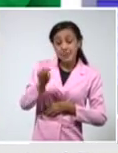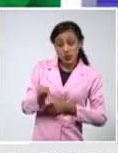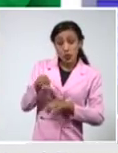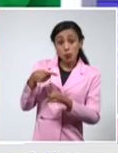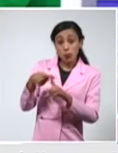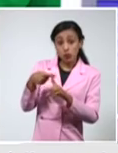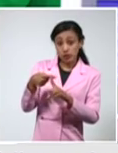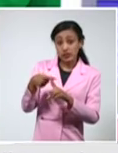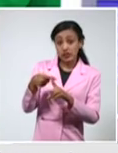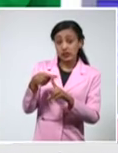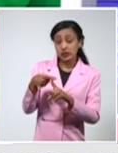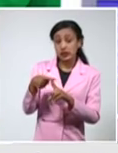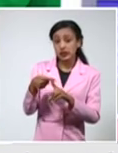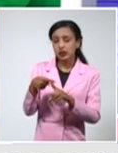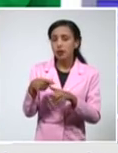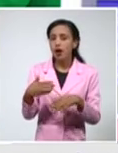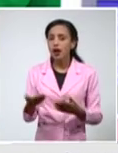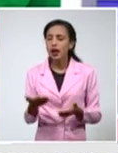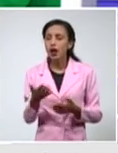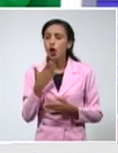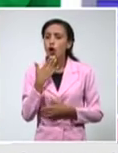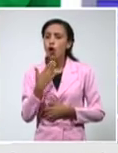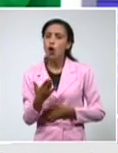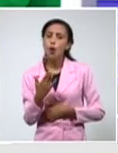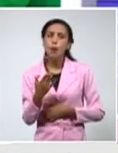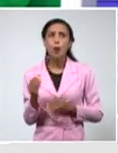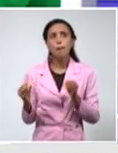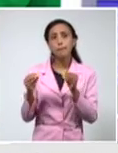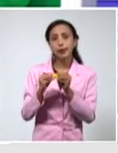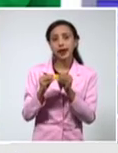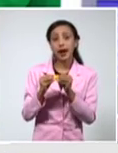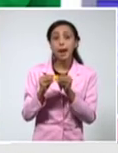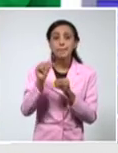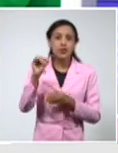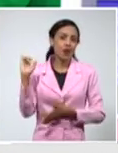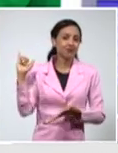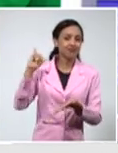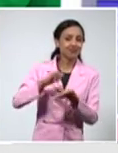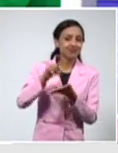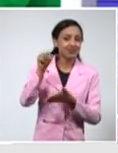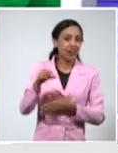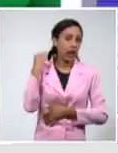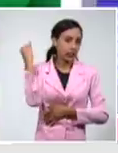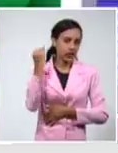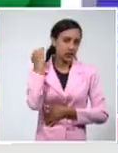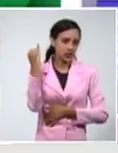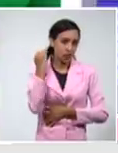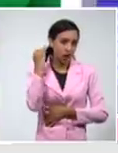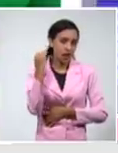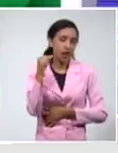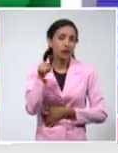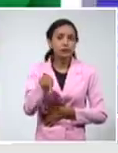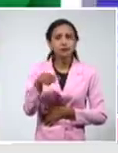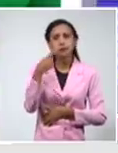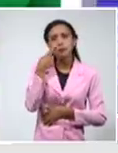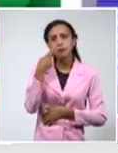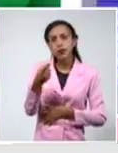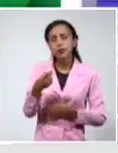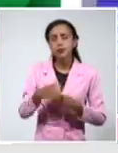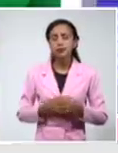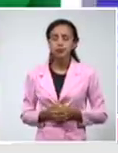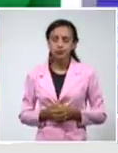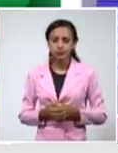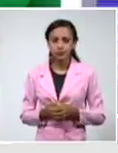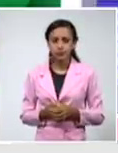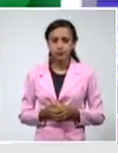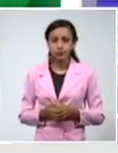con con viajeros internacionales, realmente en el